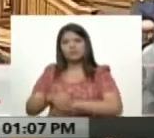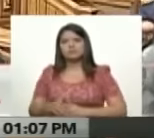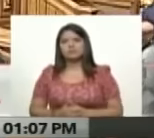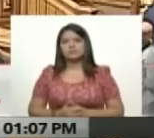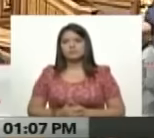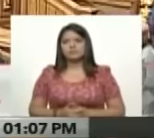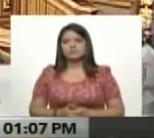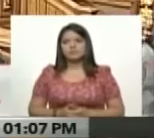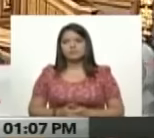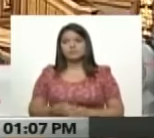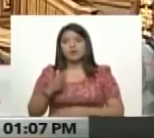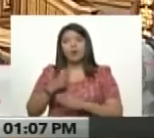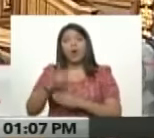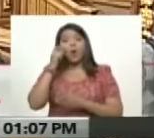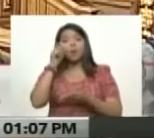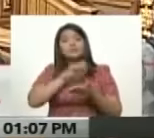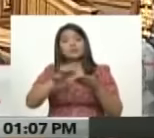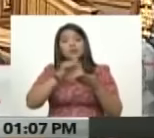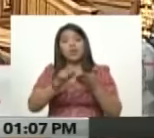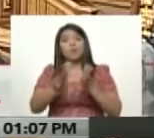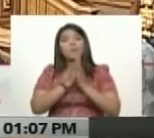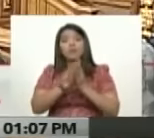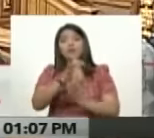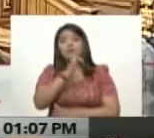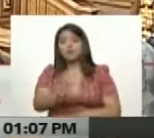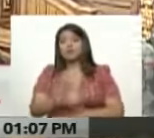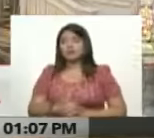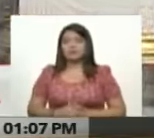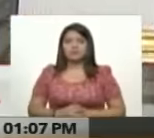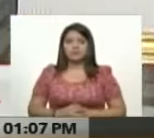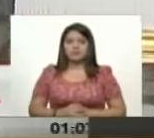secretario occidental, si ibas a informar